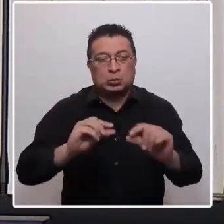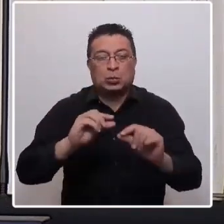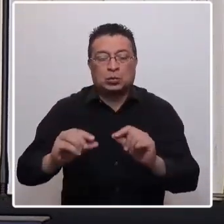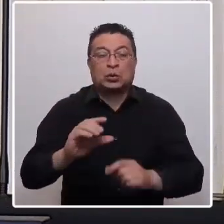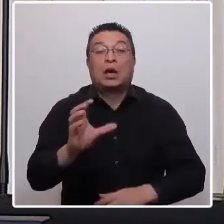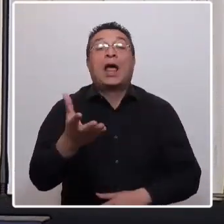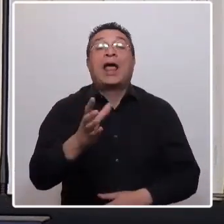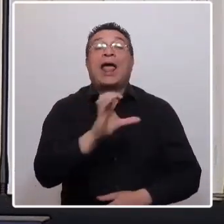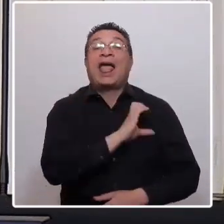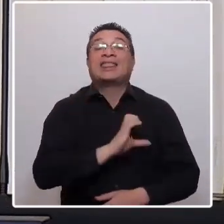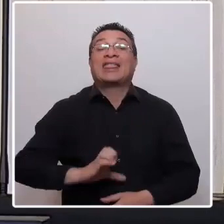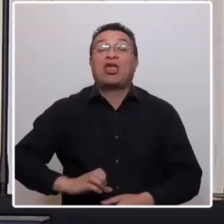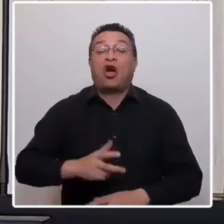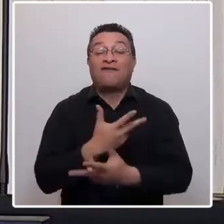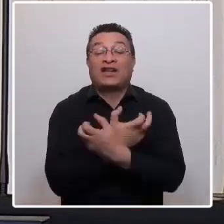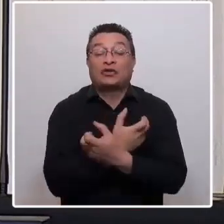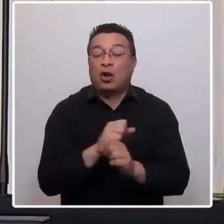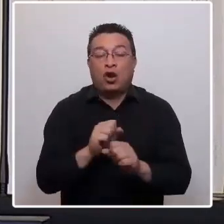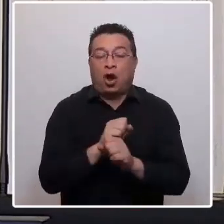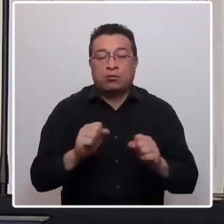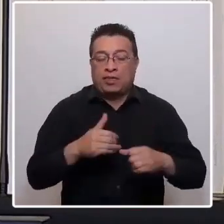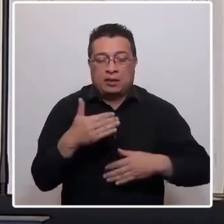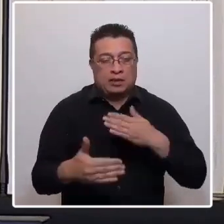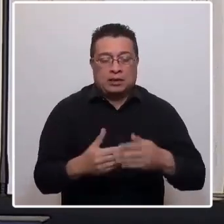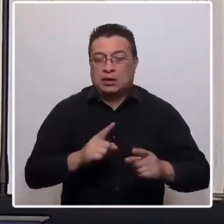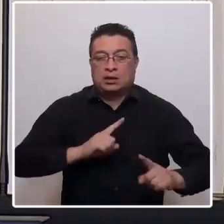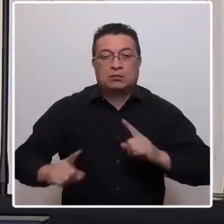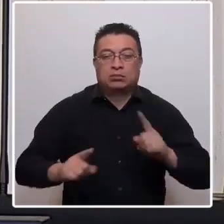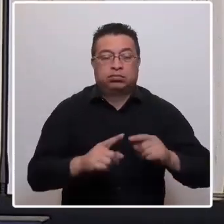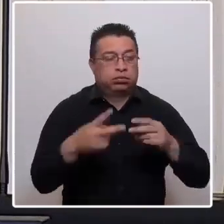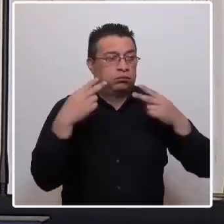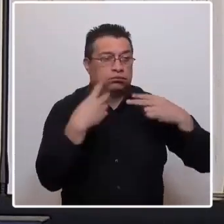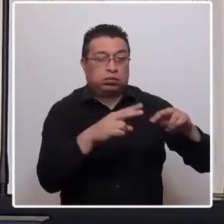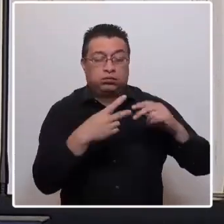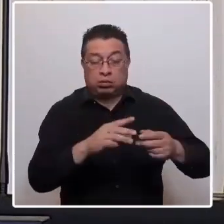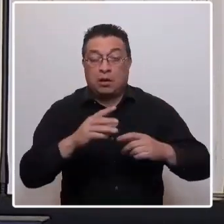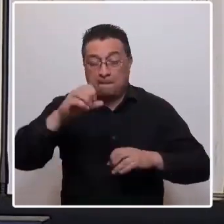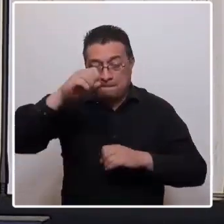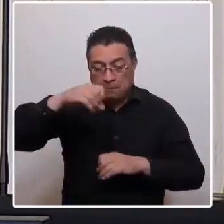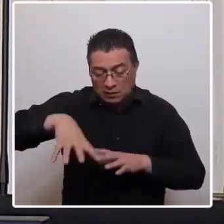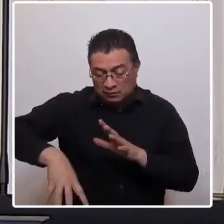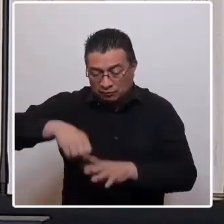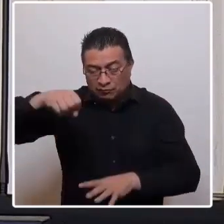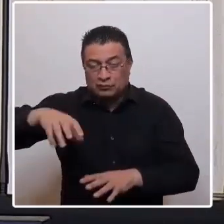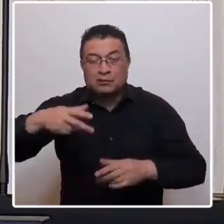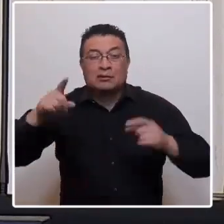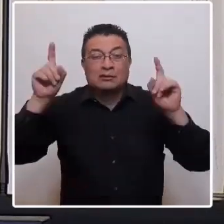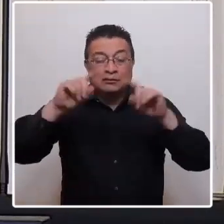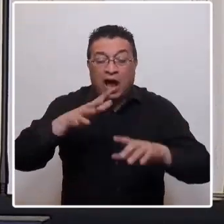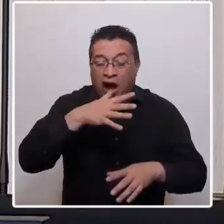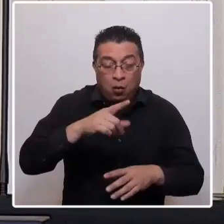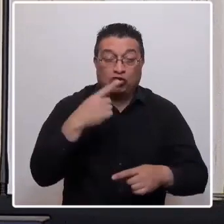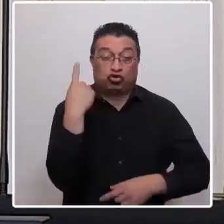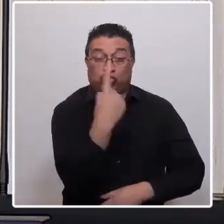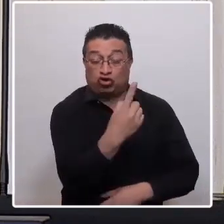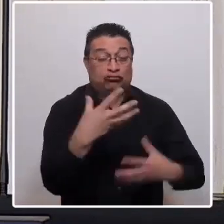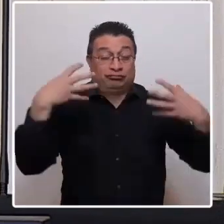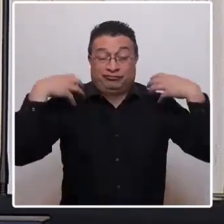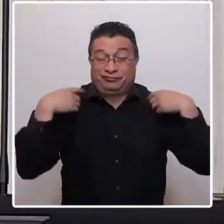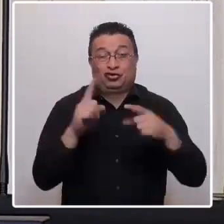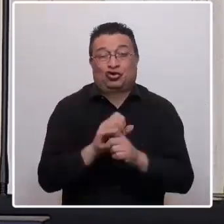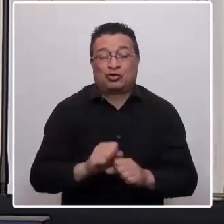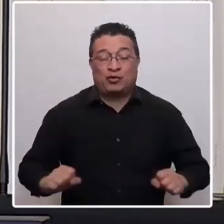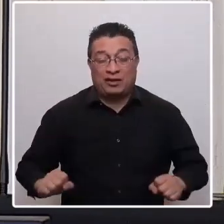Estado venezolano no tiene la capacidad de producir y administrar sus recursos minerales hídricos totalmente solo. Por